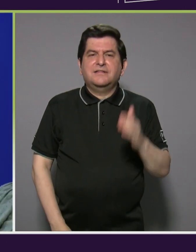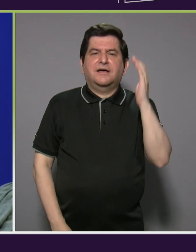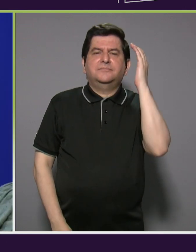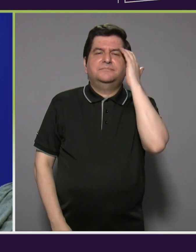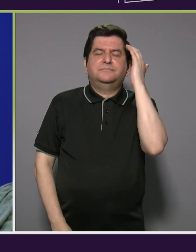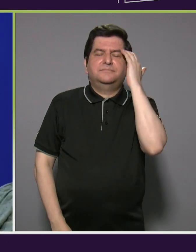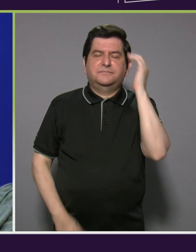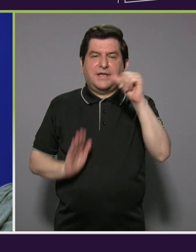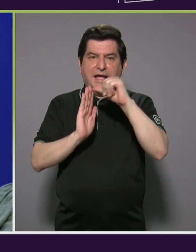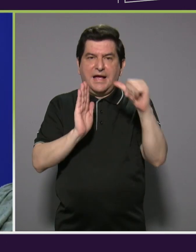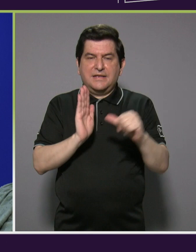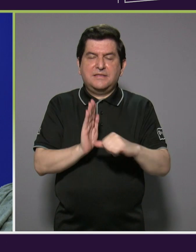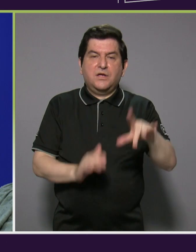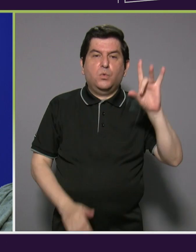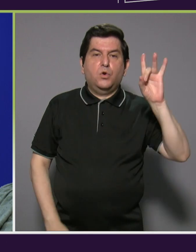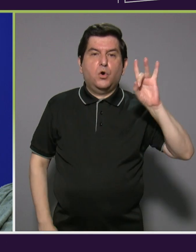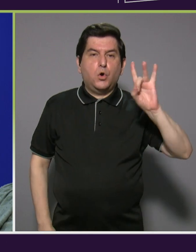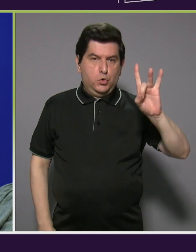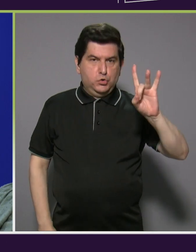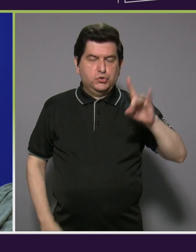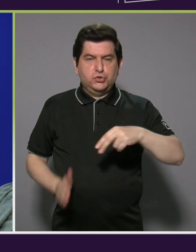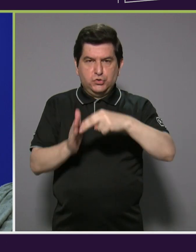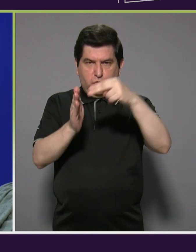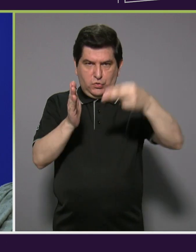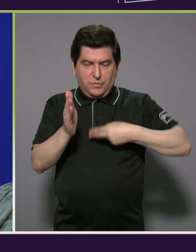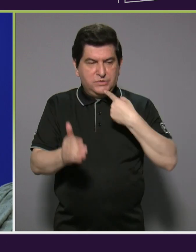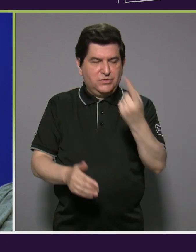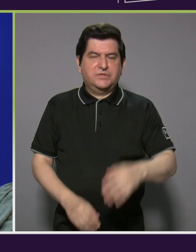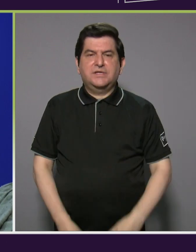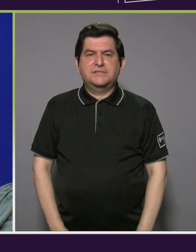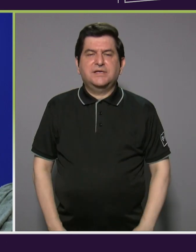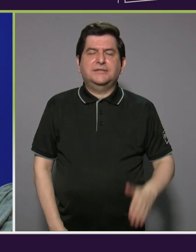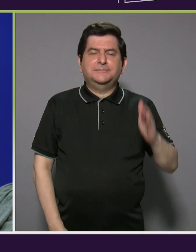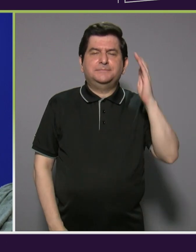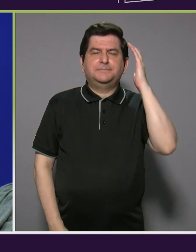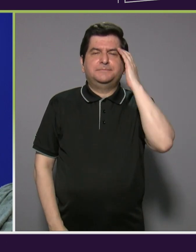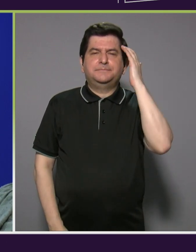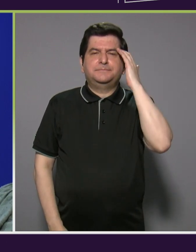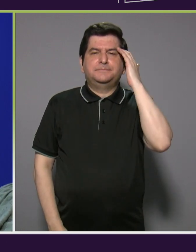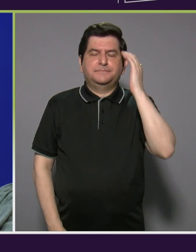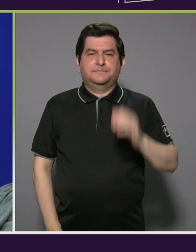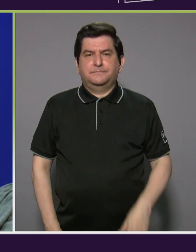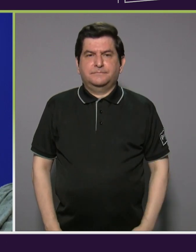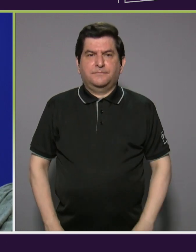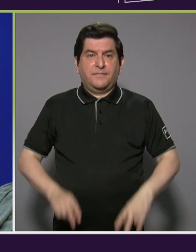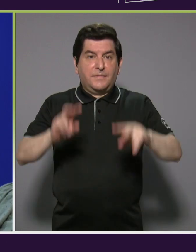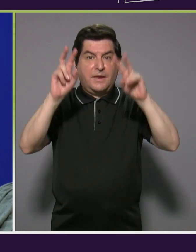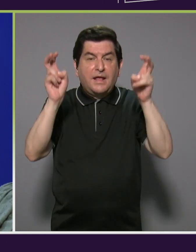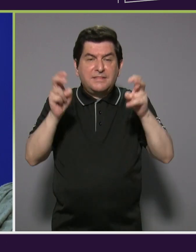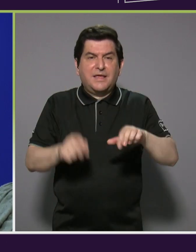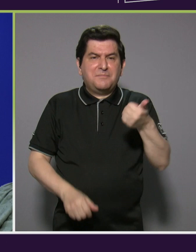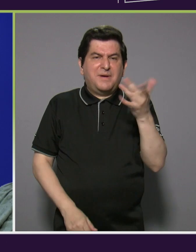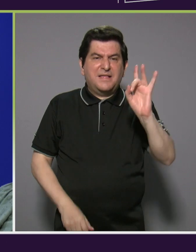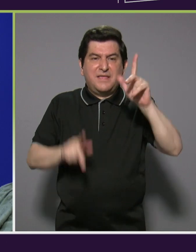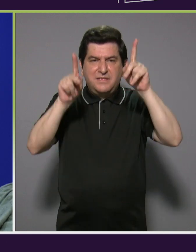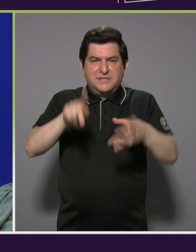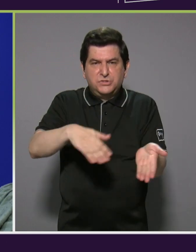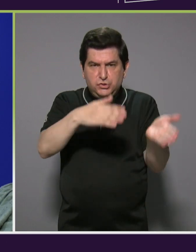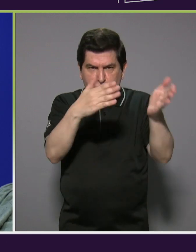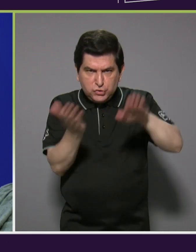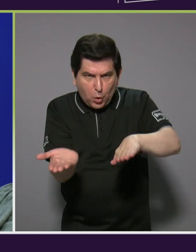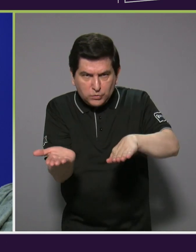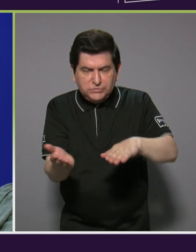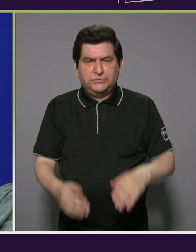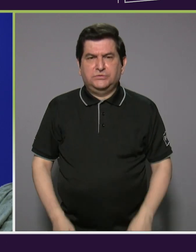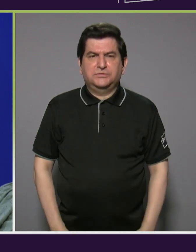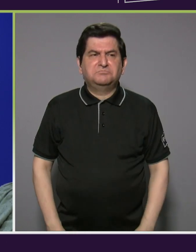El artículo 8 de la Convención habla de la toma de conciencia. El tema de estas 18 personas muertas ha